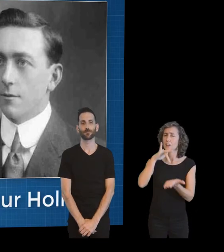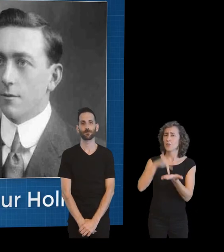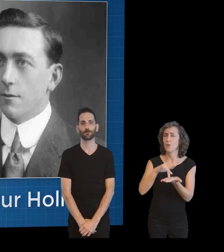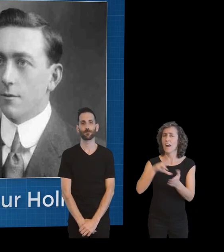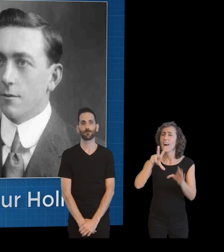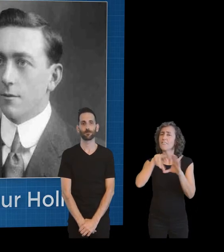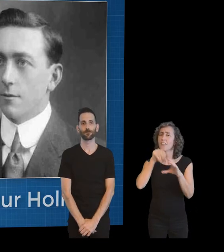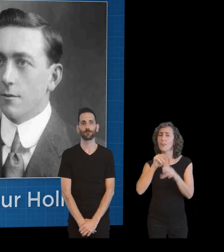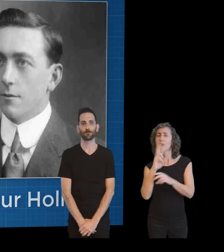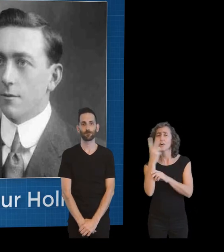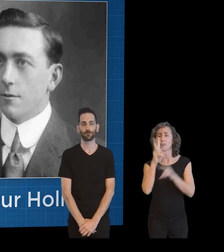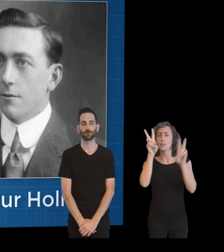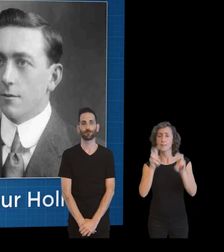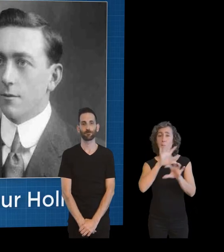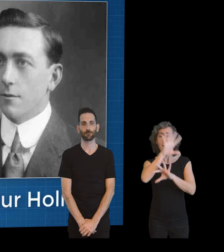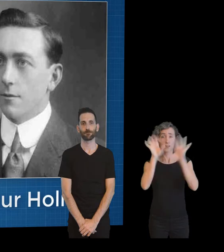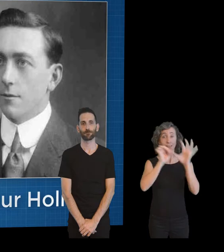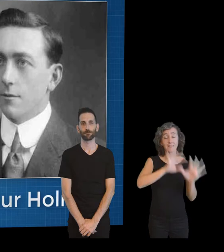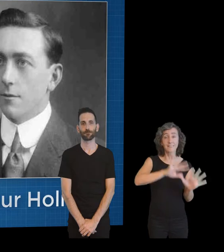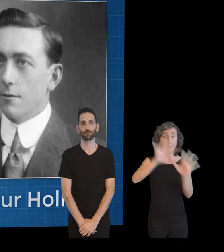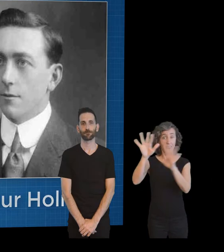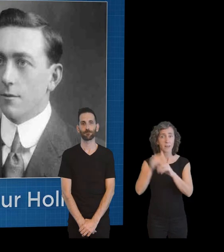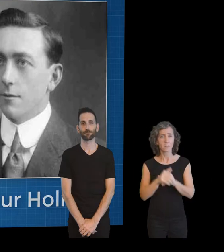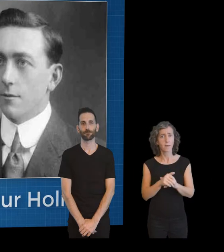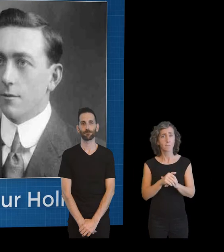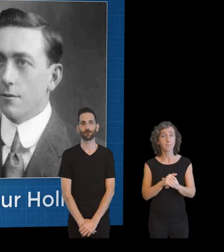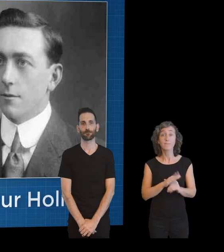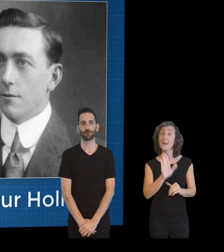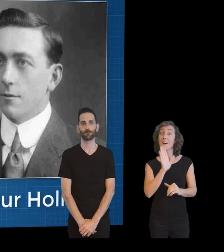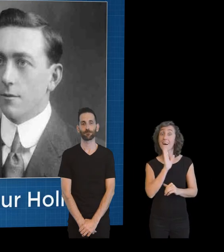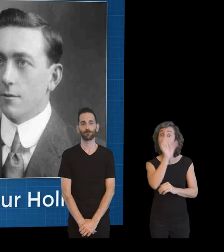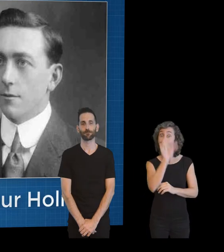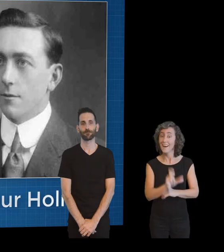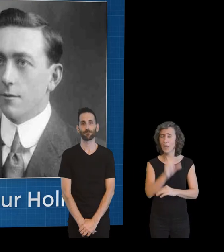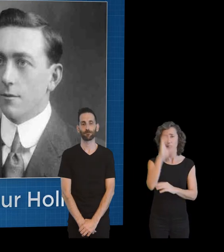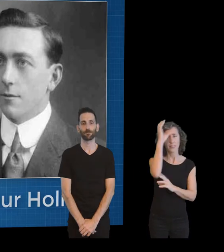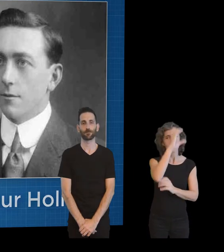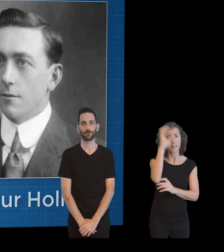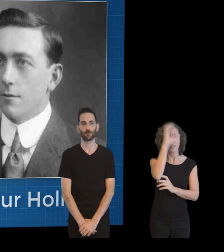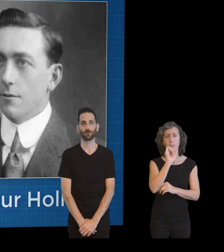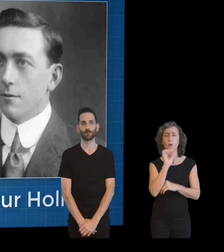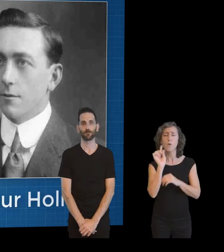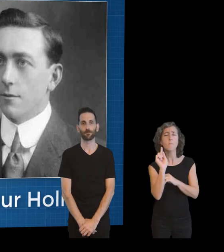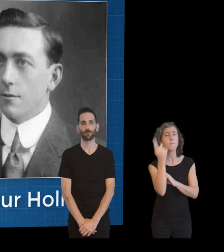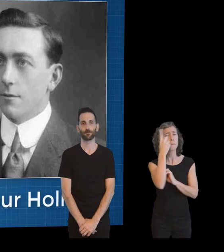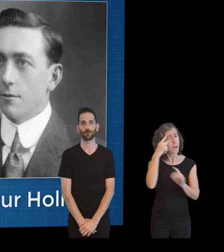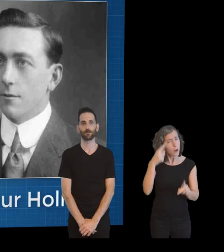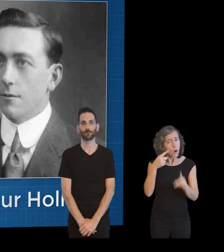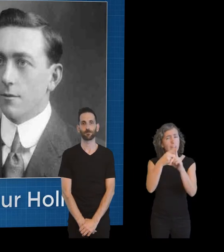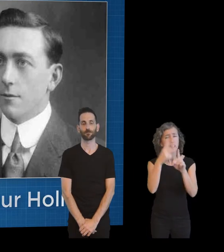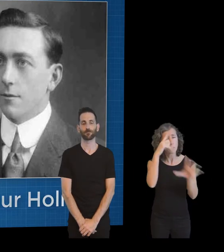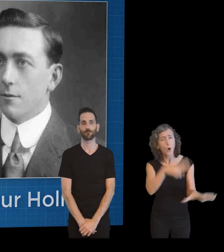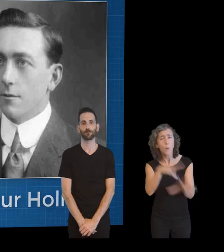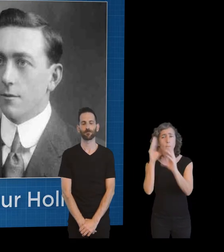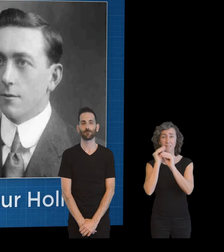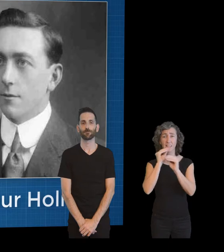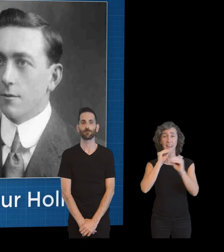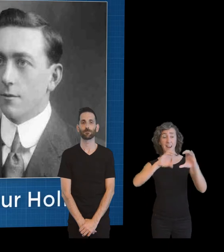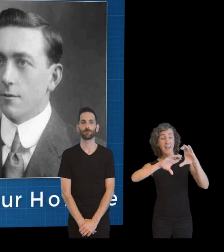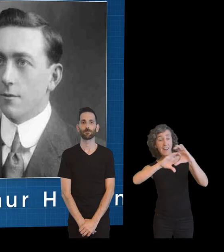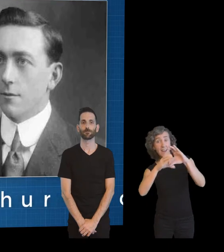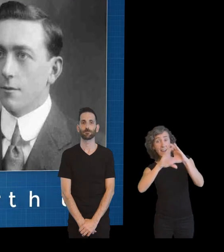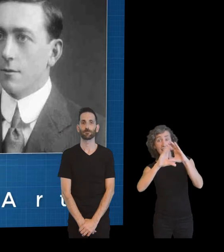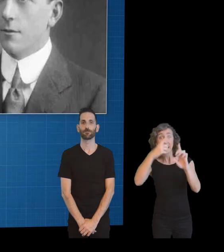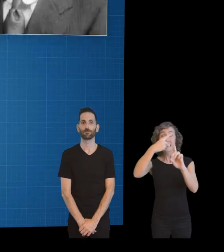vos falamos no vídeo sobre a teoría da deriva continental. Este científico foi o primeiro en comprender as